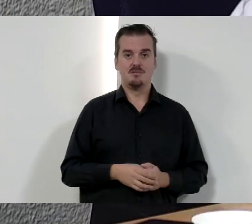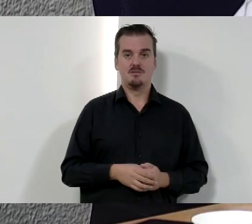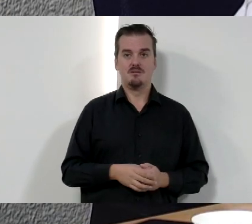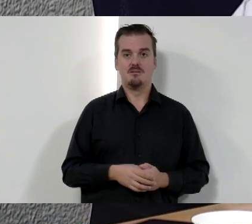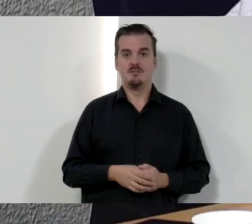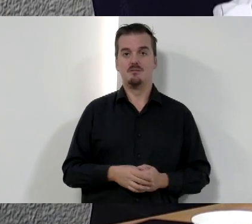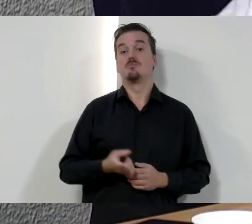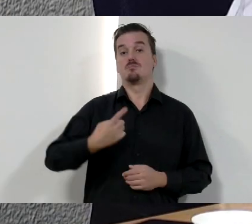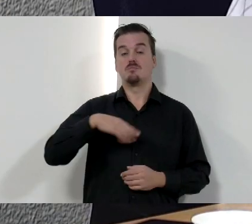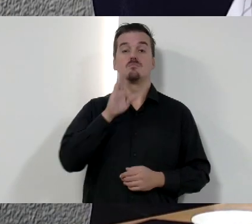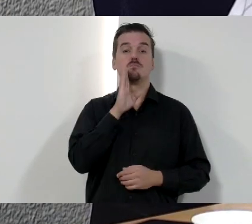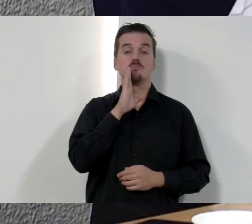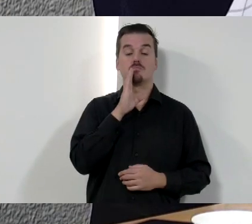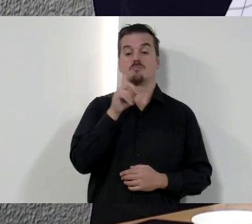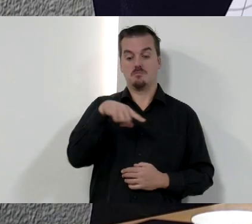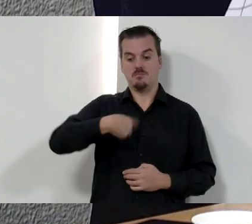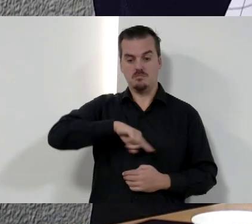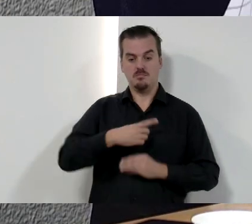Nosotros dijimos y estamos haciendo